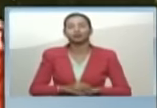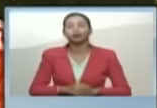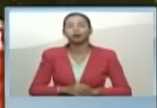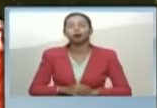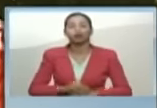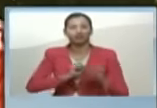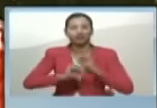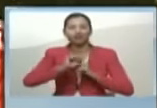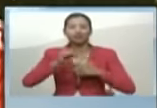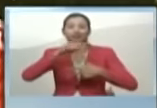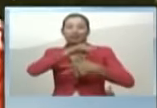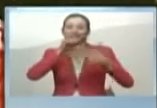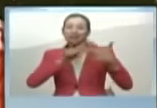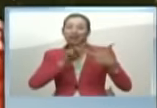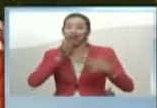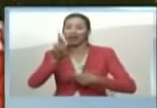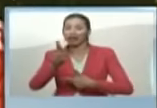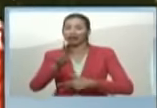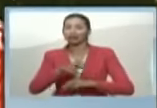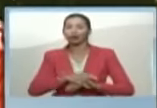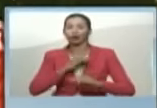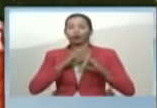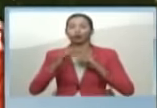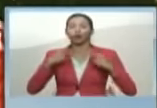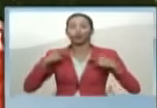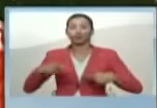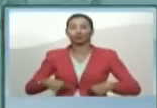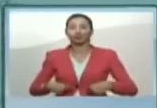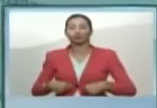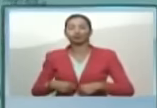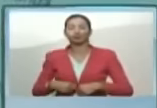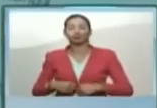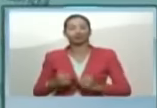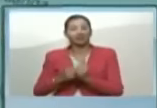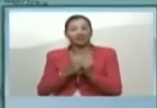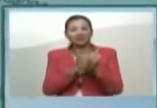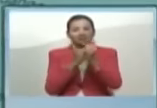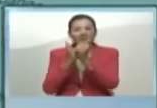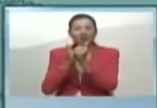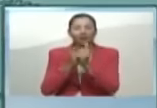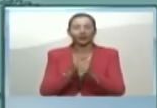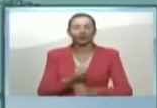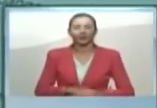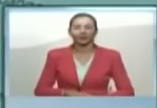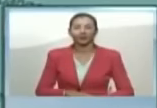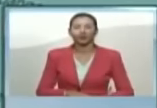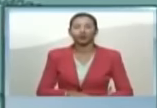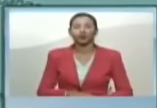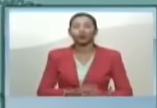con comunicación humanista. Sigo a nuestro colectivo comunicacional Foro Candanga.